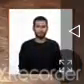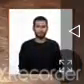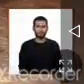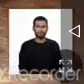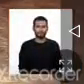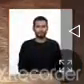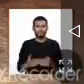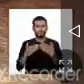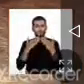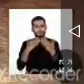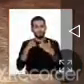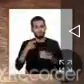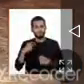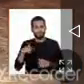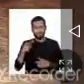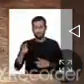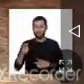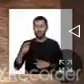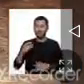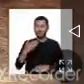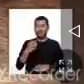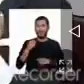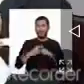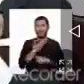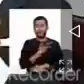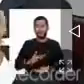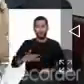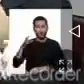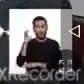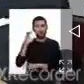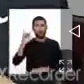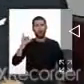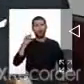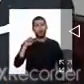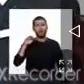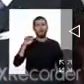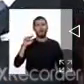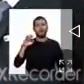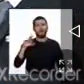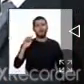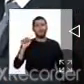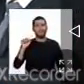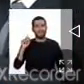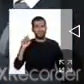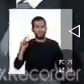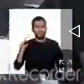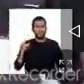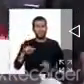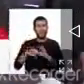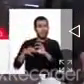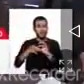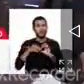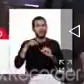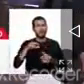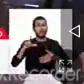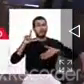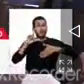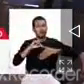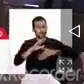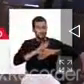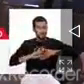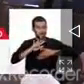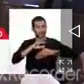Muchas gracias. Saludos del expresidente de Colombia, Juan Manuel Santos. Hay que indicar que la Alianza del Pacífico es un mecanismo